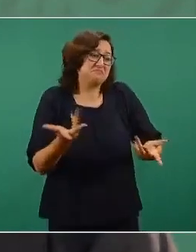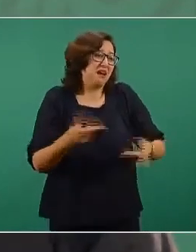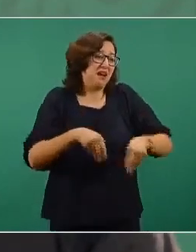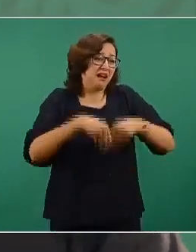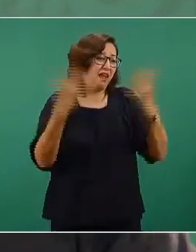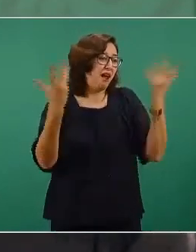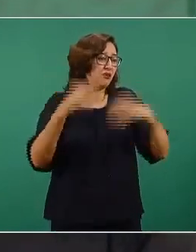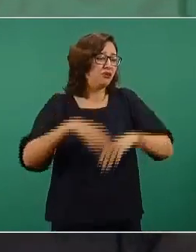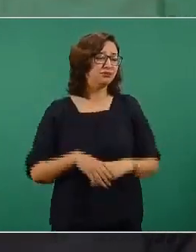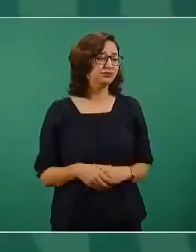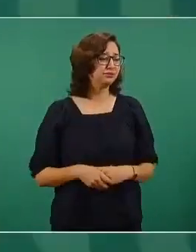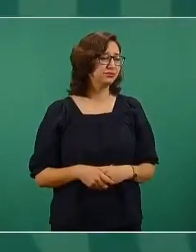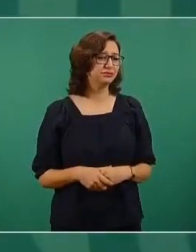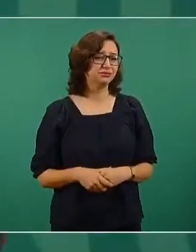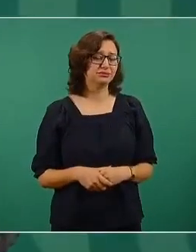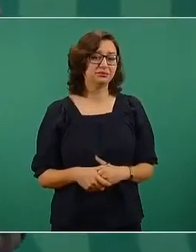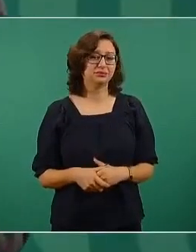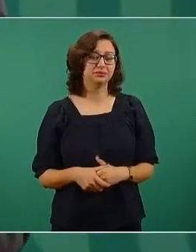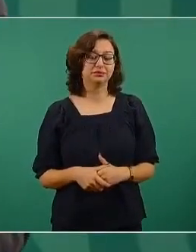Entonces,